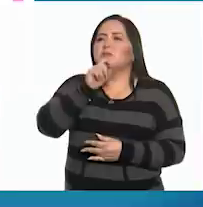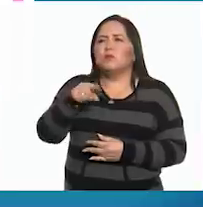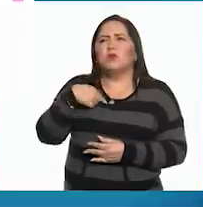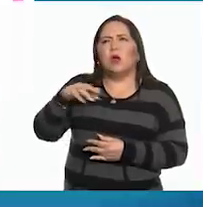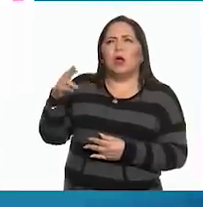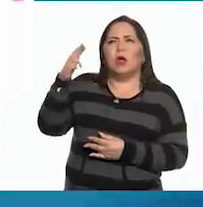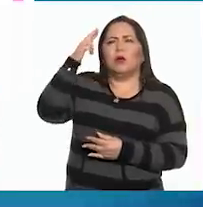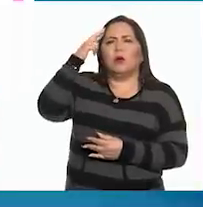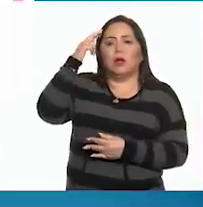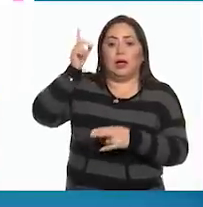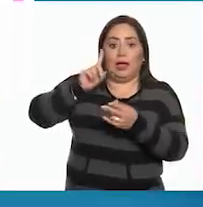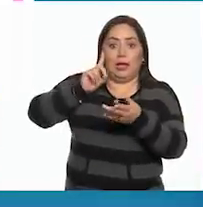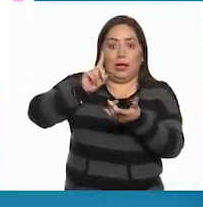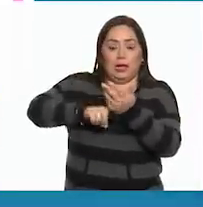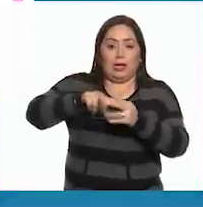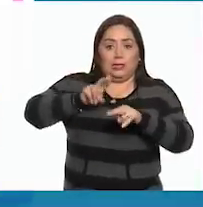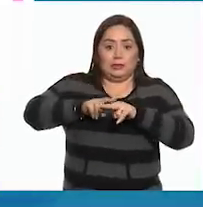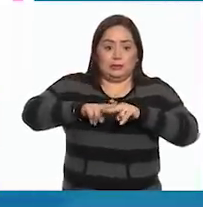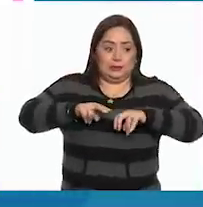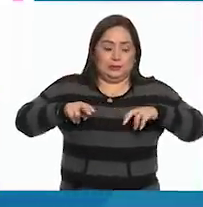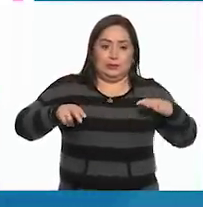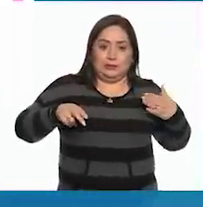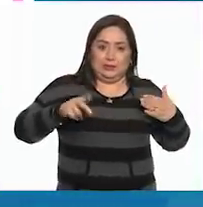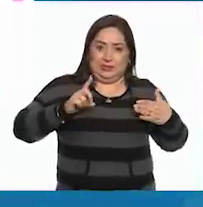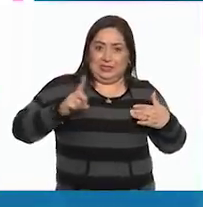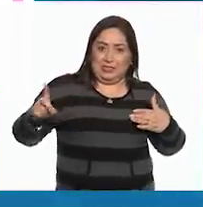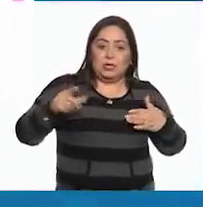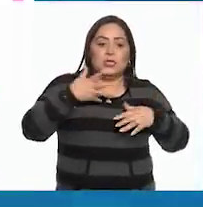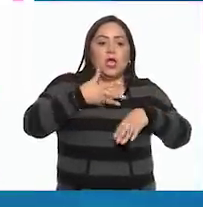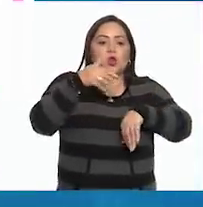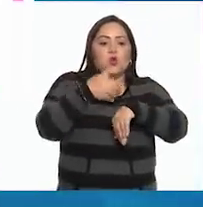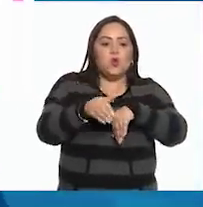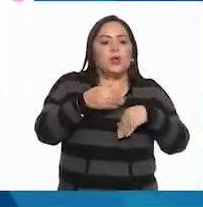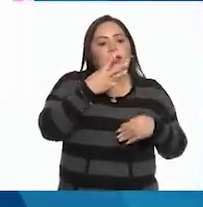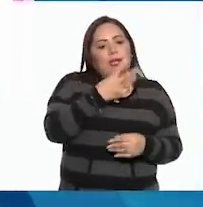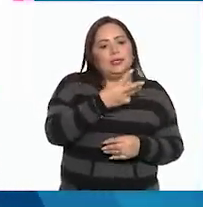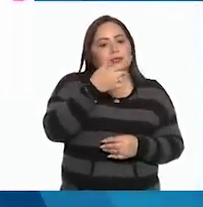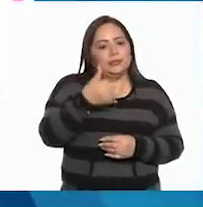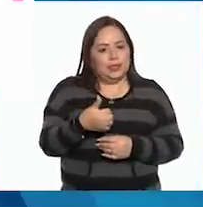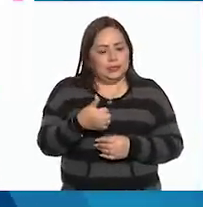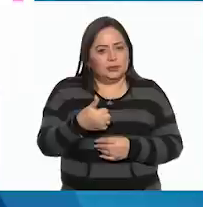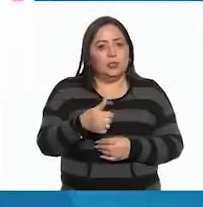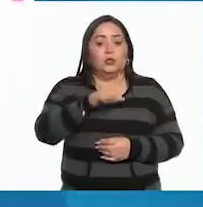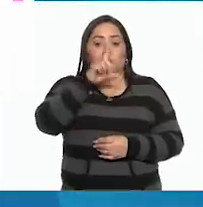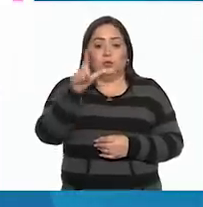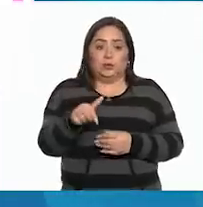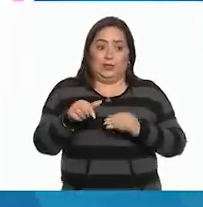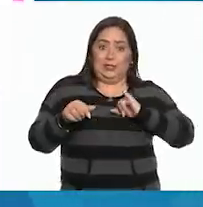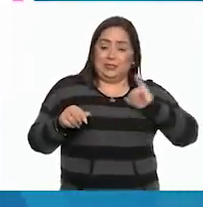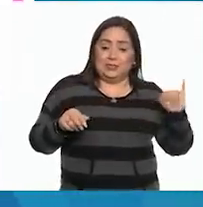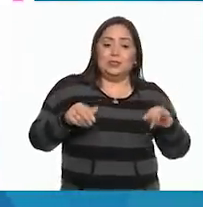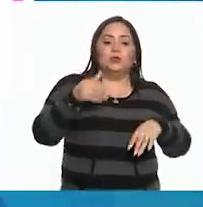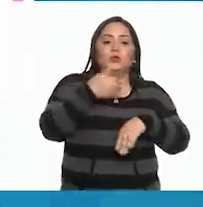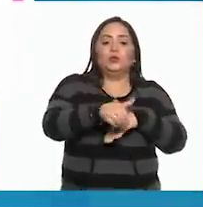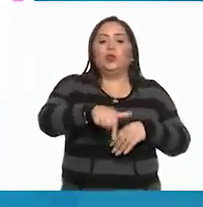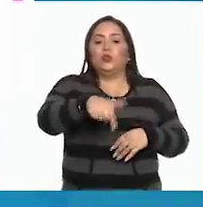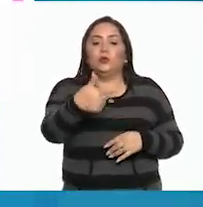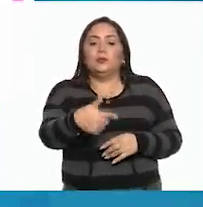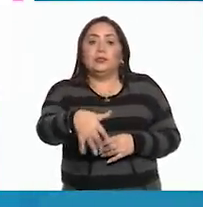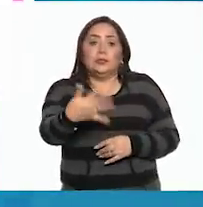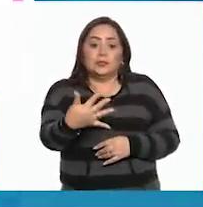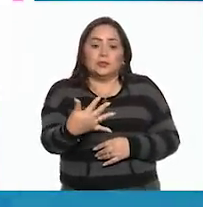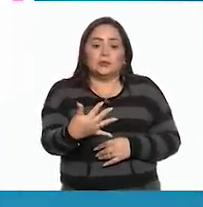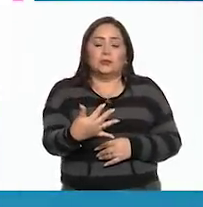acuerdo de que los asientos de mi lado derecho tenían la numeración 3 y 6 y los de mi lado izquierdo los números 12 y